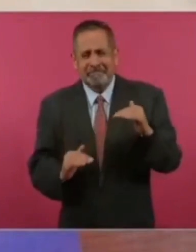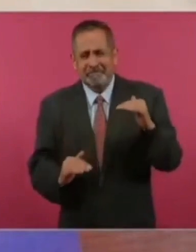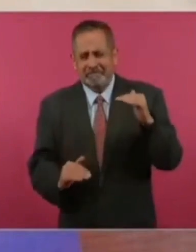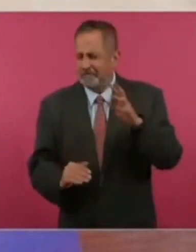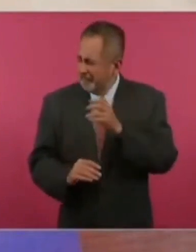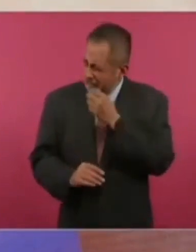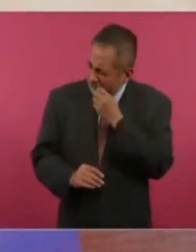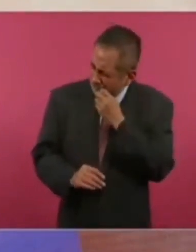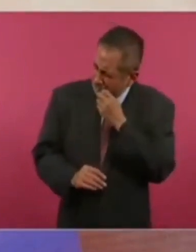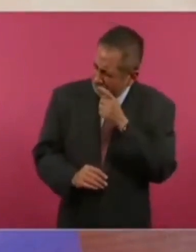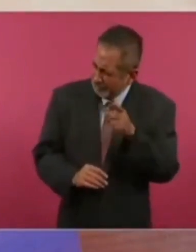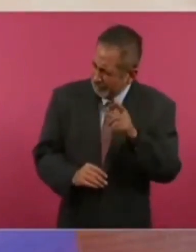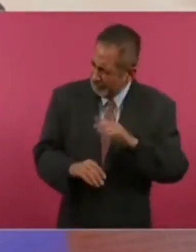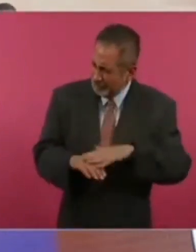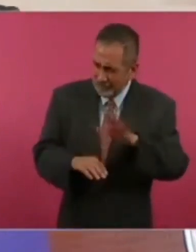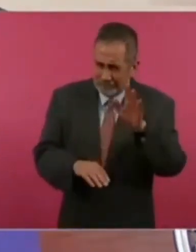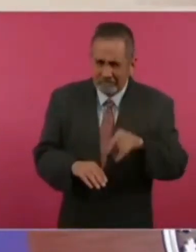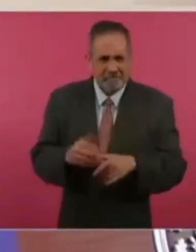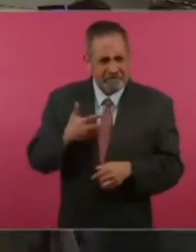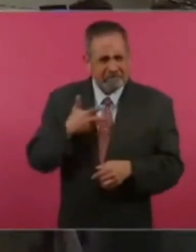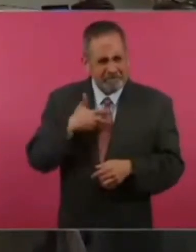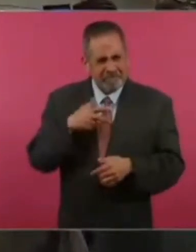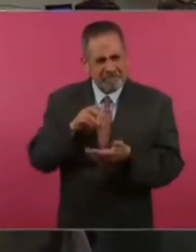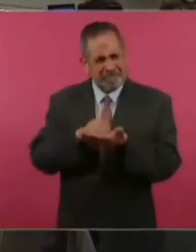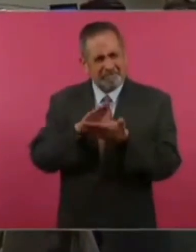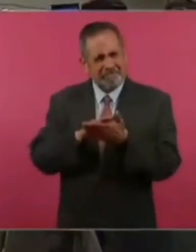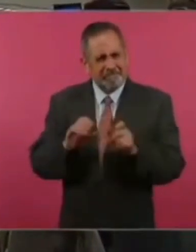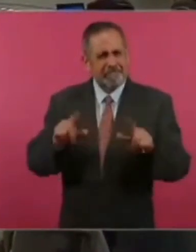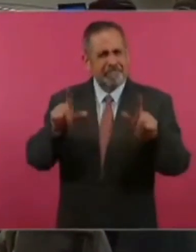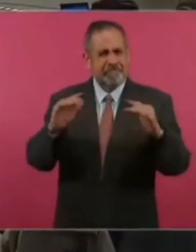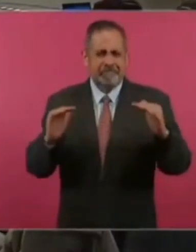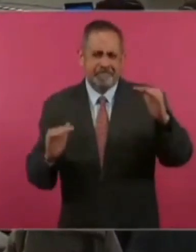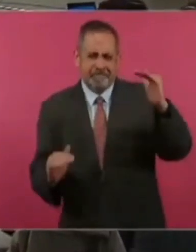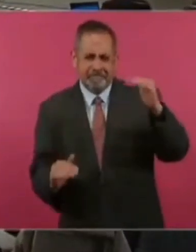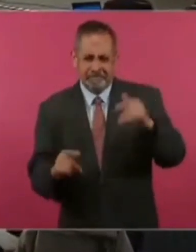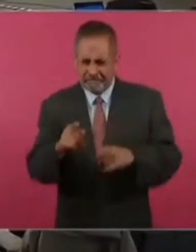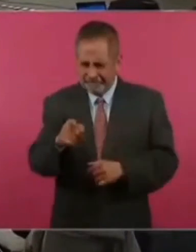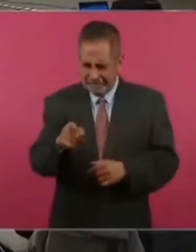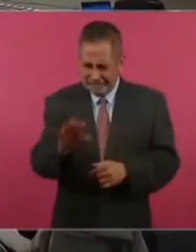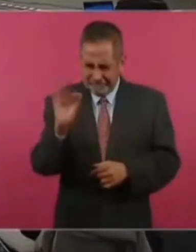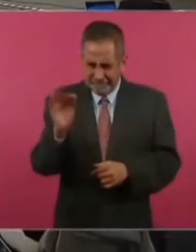O es hasta más. ¿Tienes ese dato sobre desigualdad?